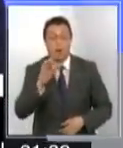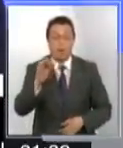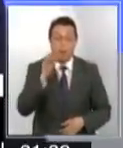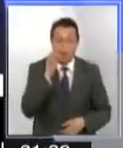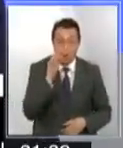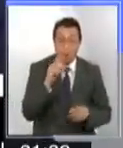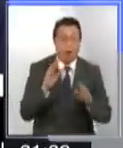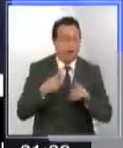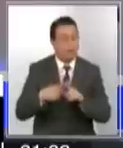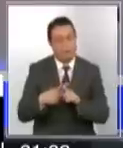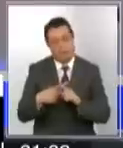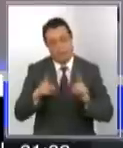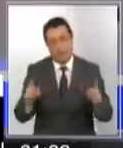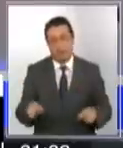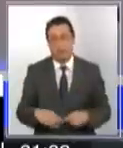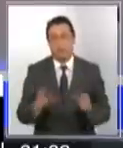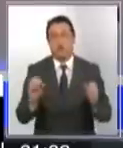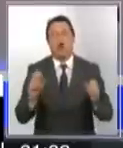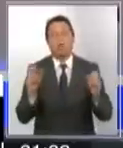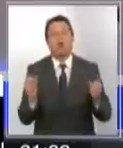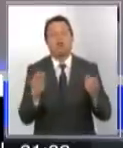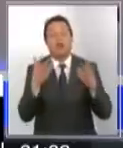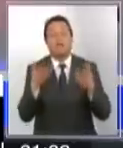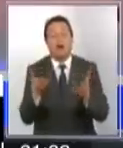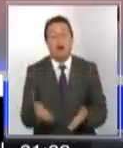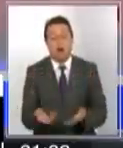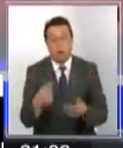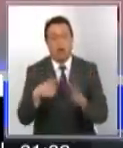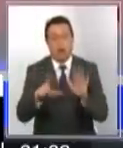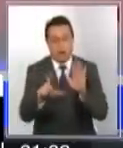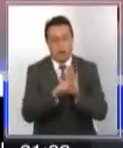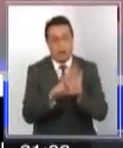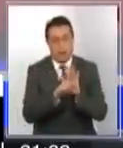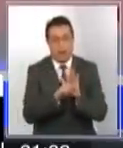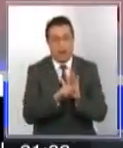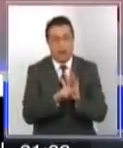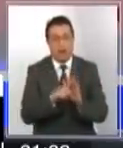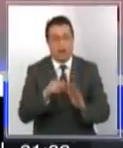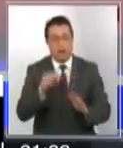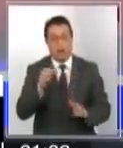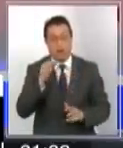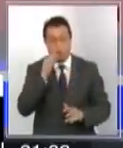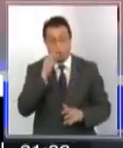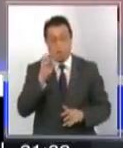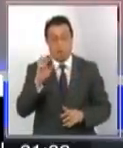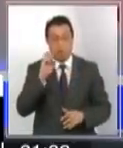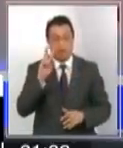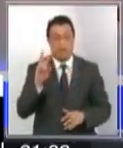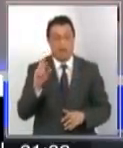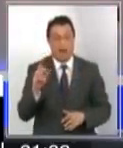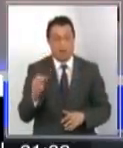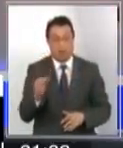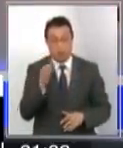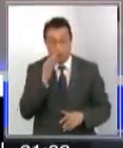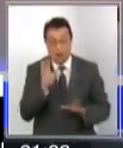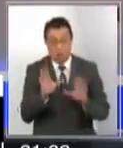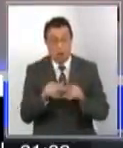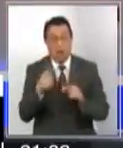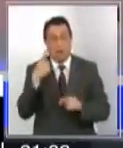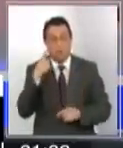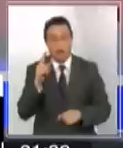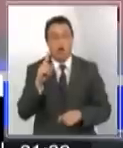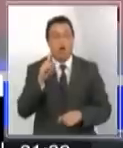porque son distintos. ¿Cómo se salva el hecho que hoy día es legal consumir privadamente marihuana, pero es